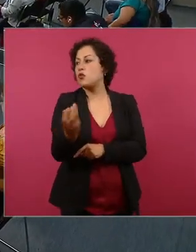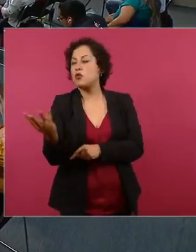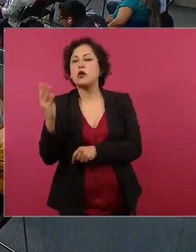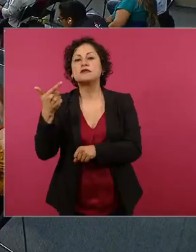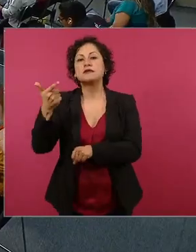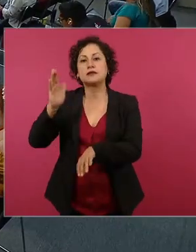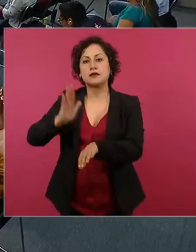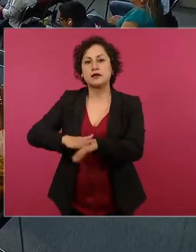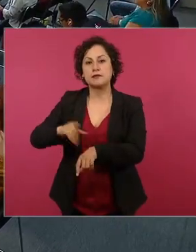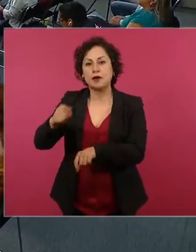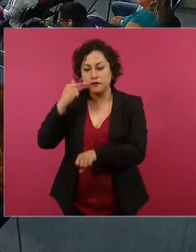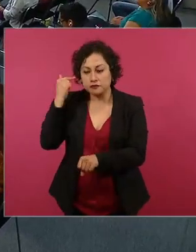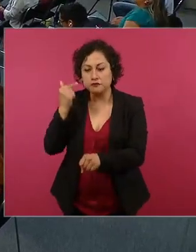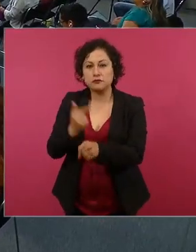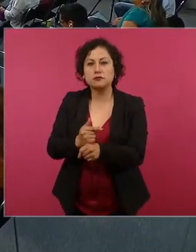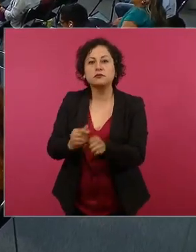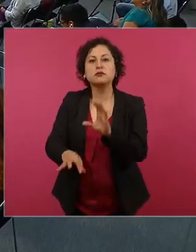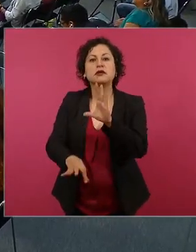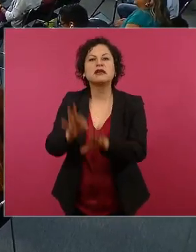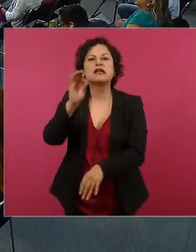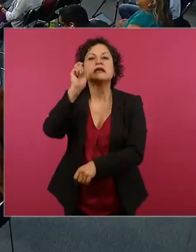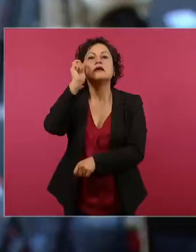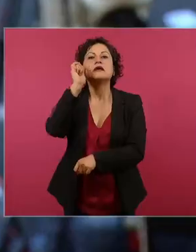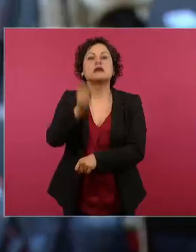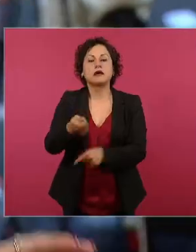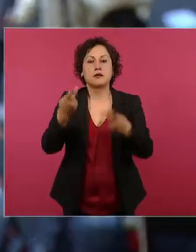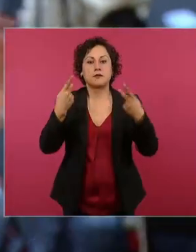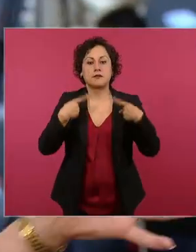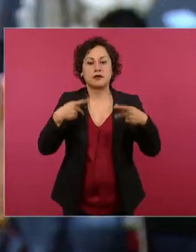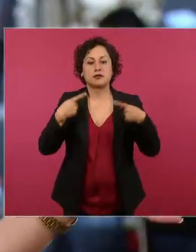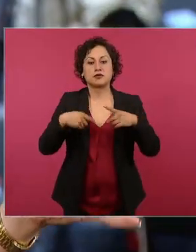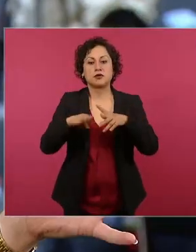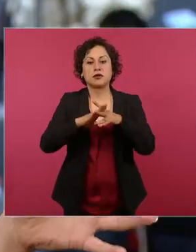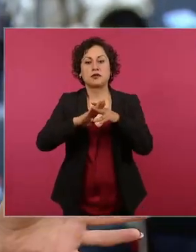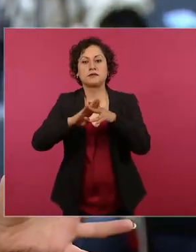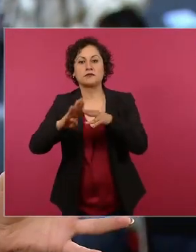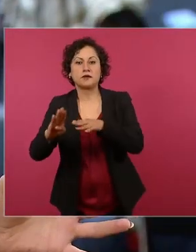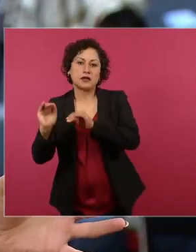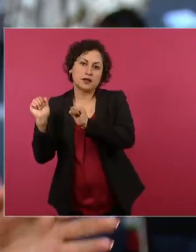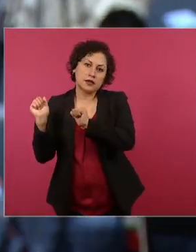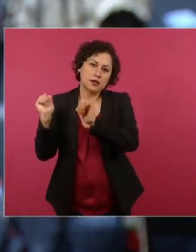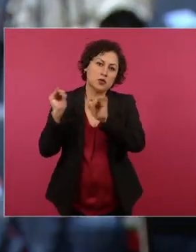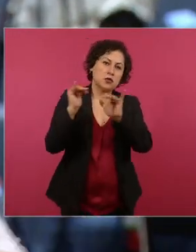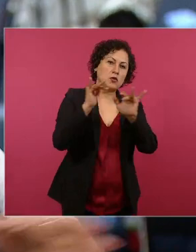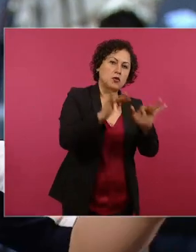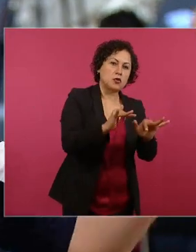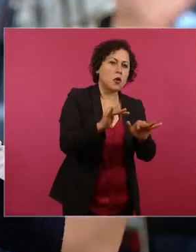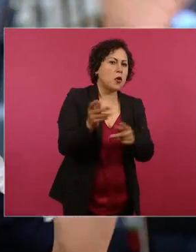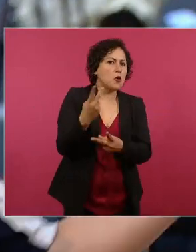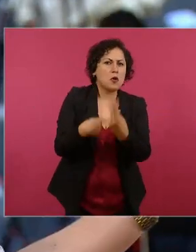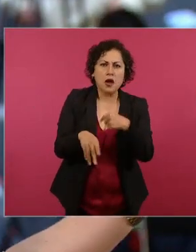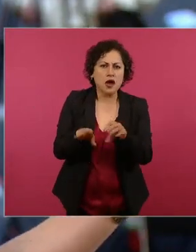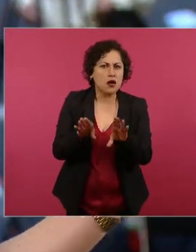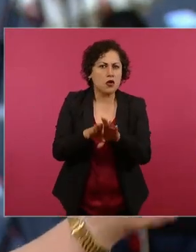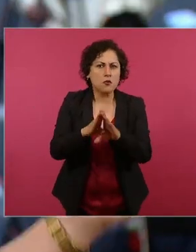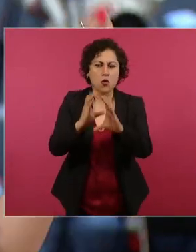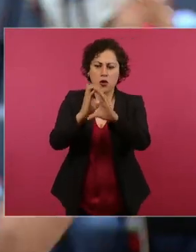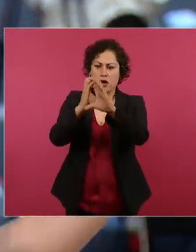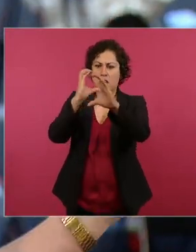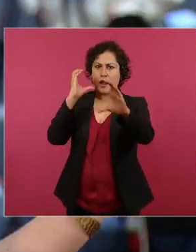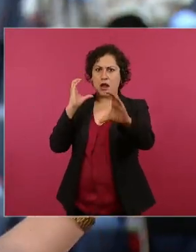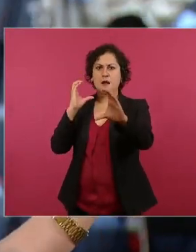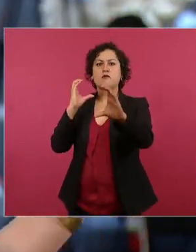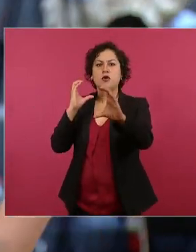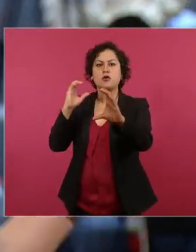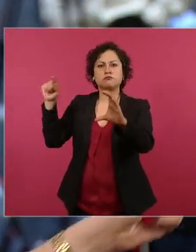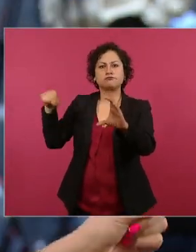es un aumento en el número de migrantes que viajan dentro de estas cajas de trailers para cruzar todo el territorio nacional y